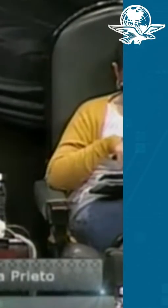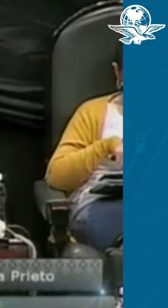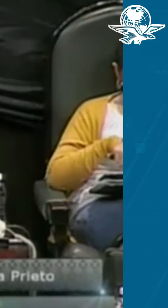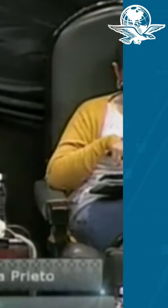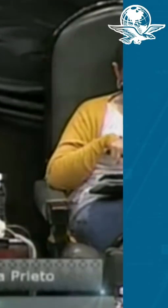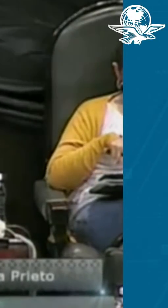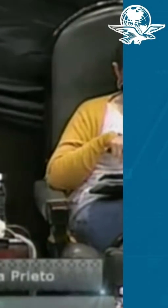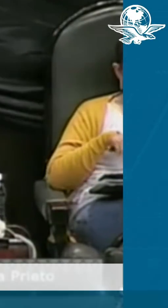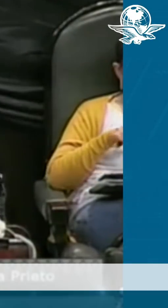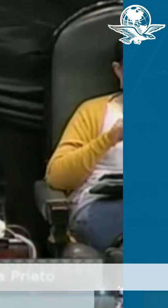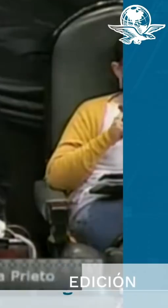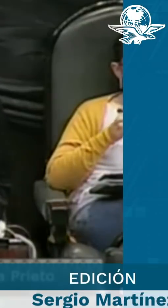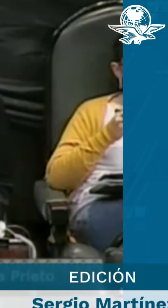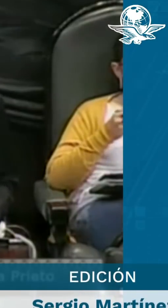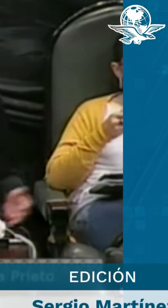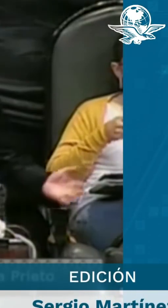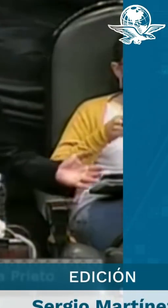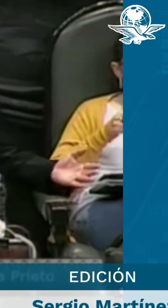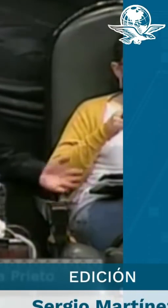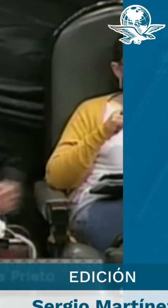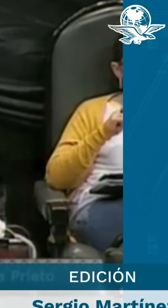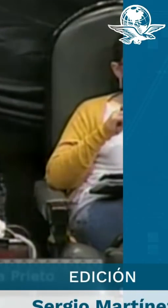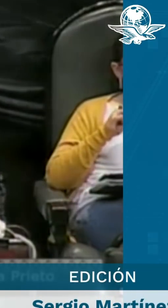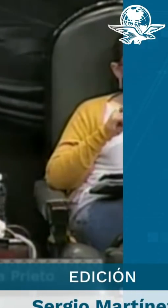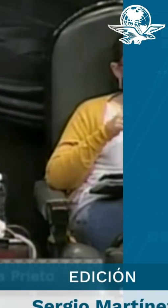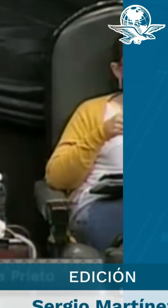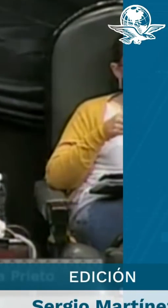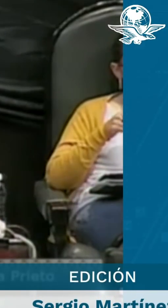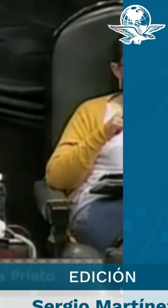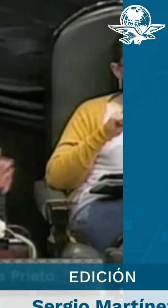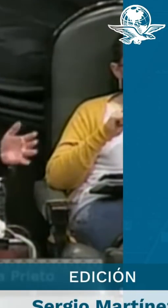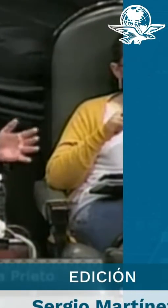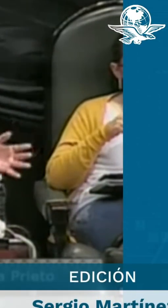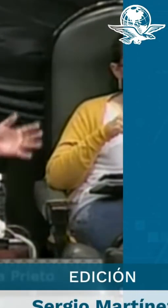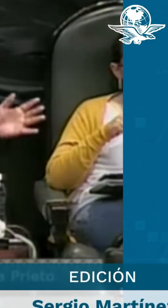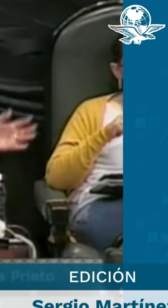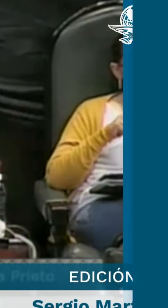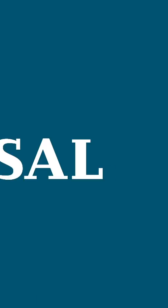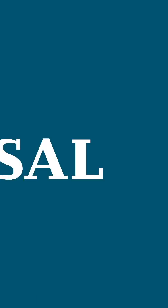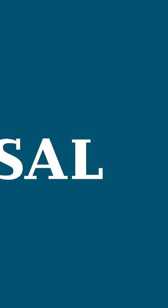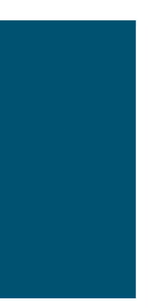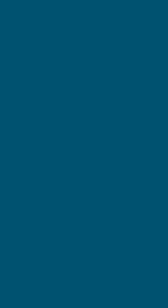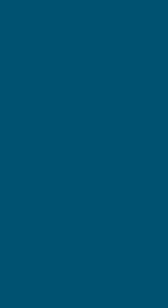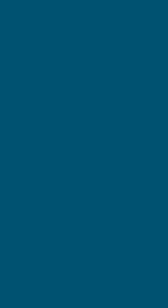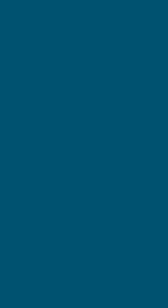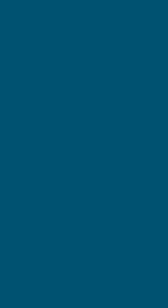al sindicato petrolero de manera interina desde 2019, tras la denuncia de Carlos Romero de Champs.